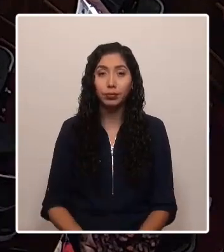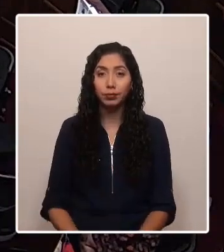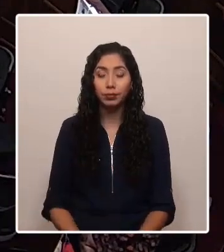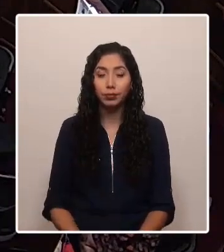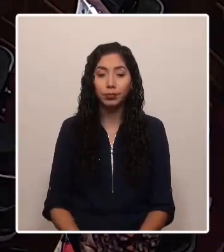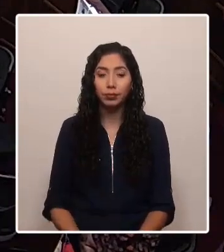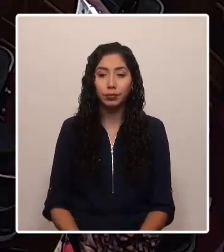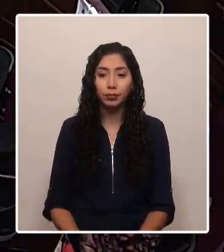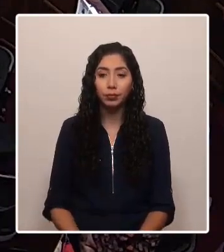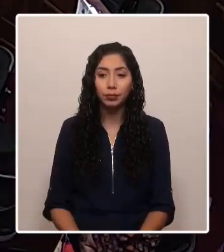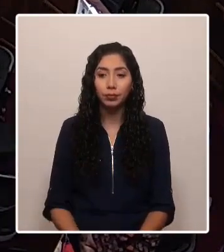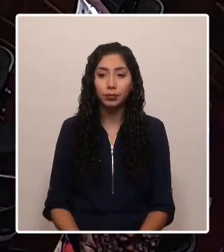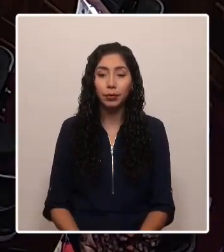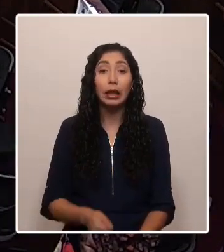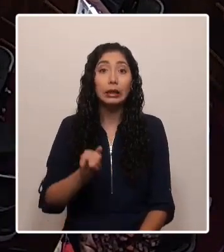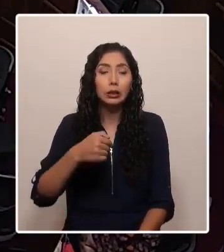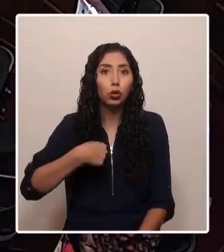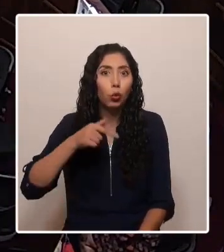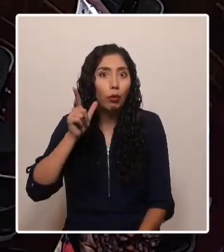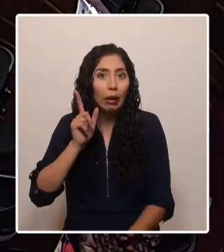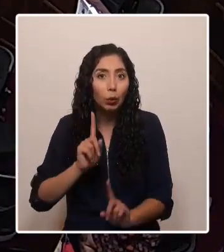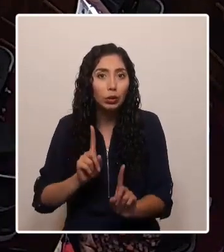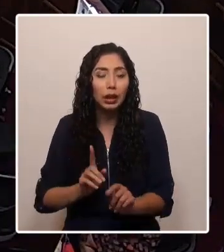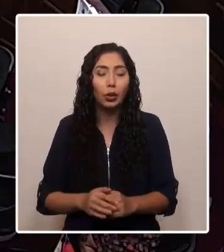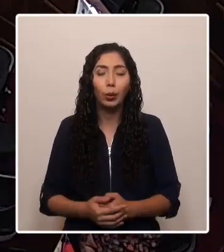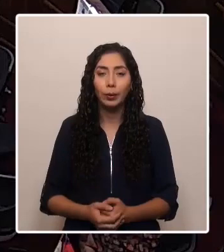Señor Smock, no le había escuchado mi nombre.